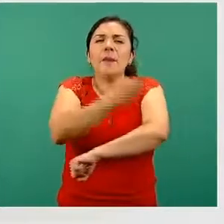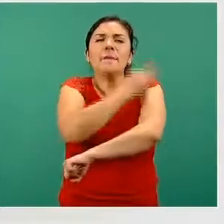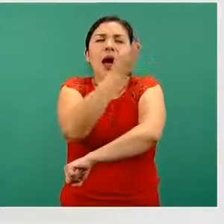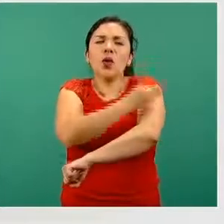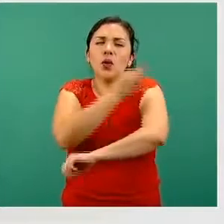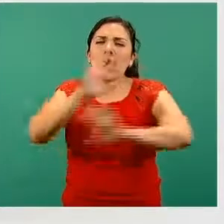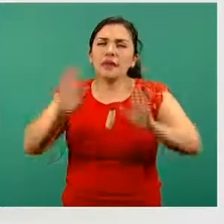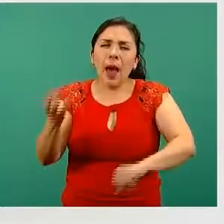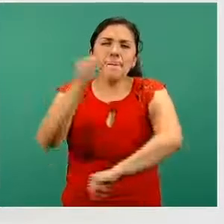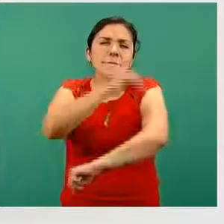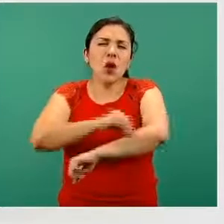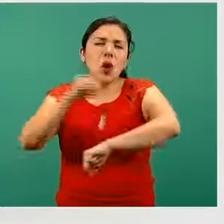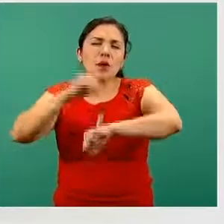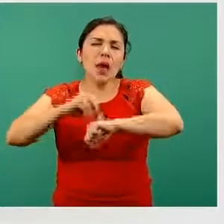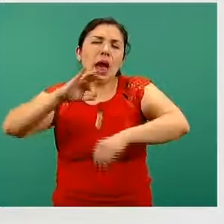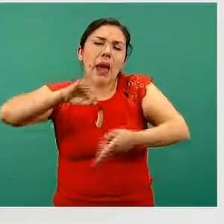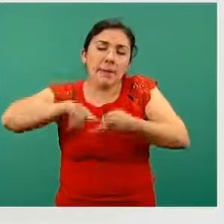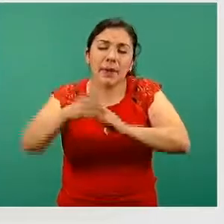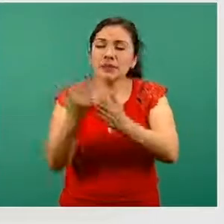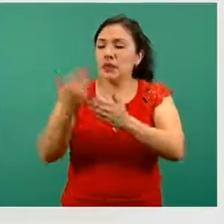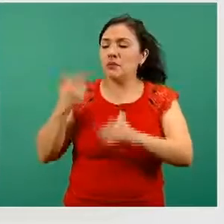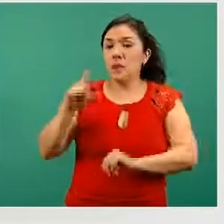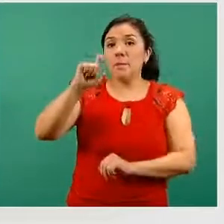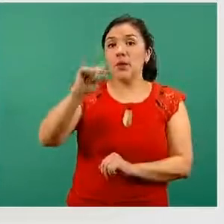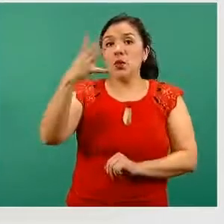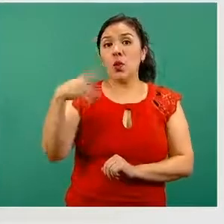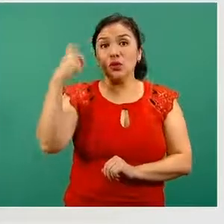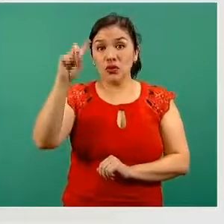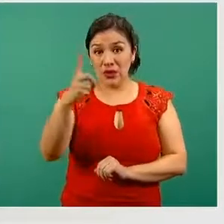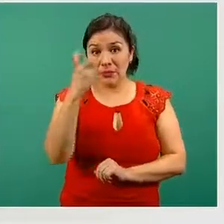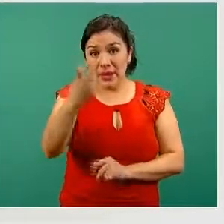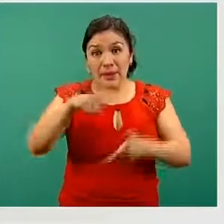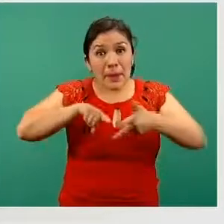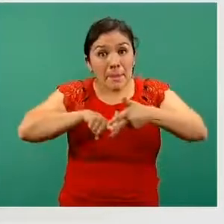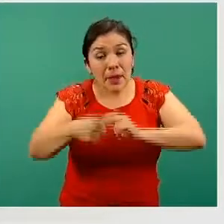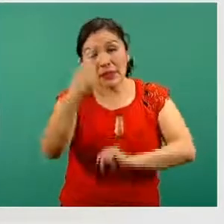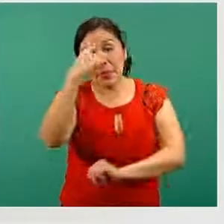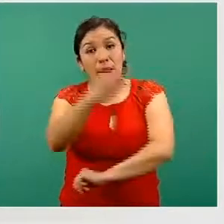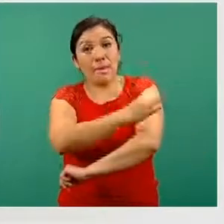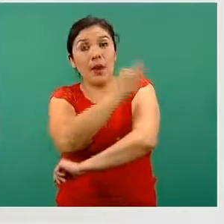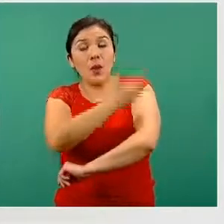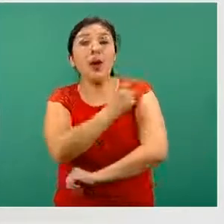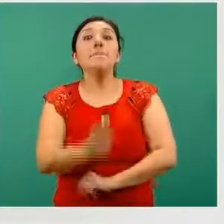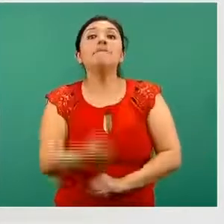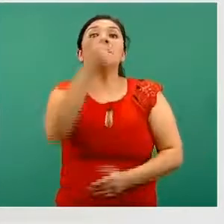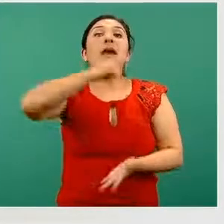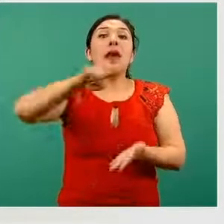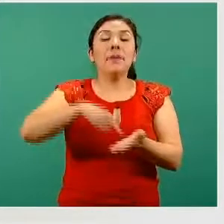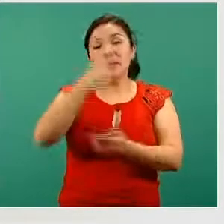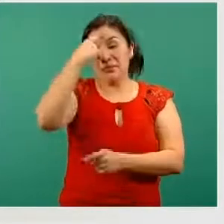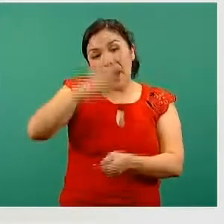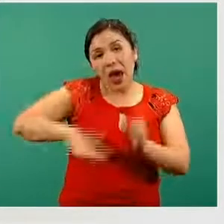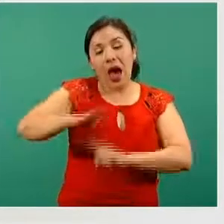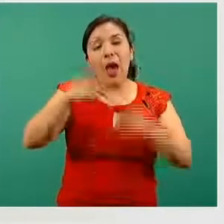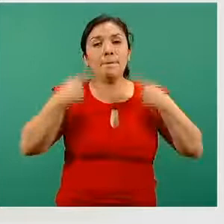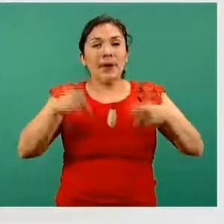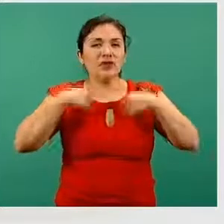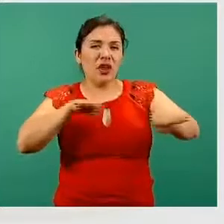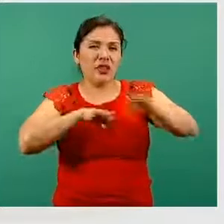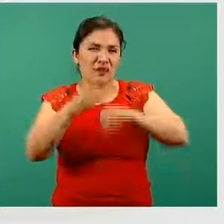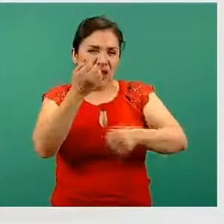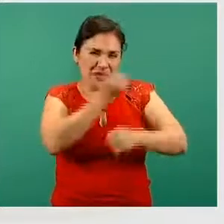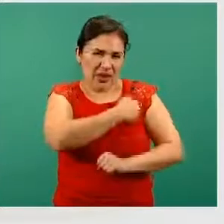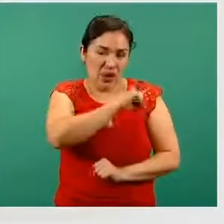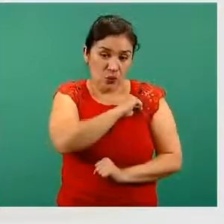han ido aplicando desde el 24 de diciembre, en que se inició con la primera de ellas al personal de salud. El número grande